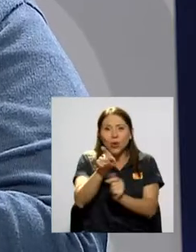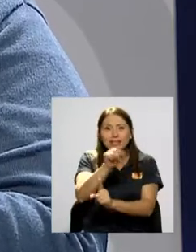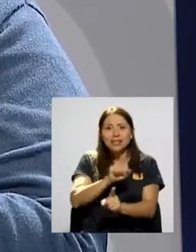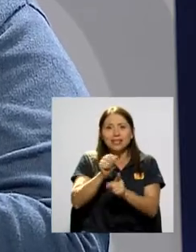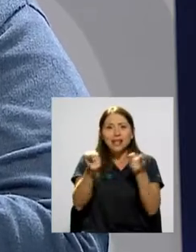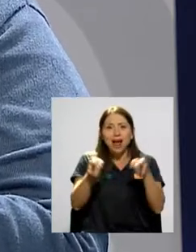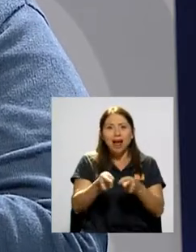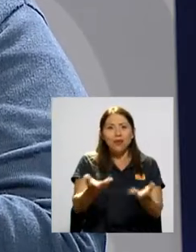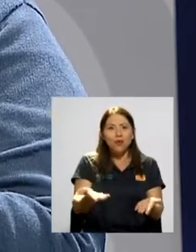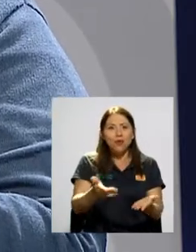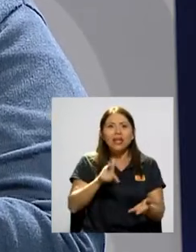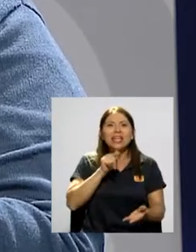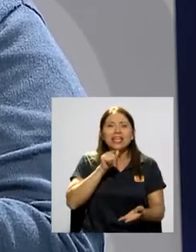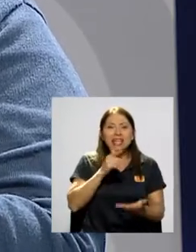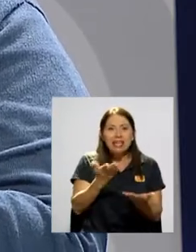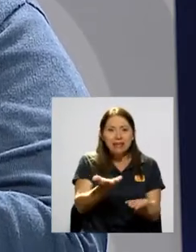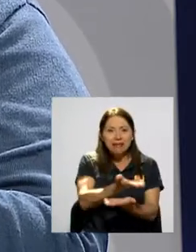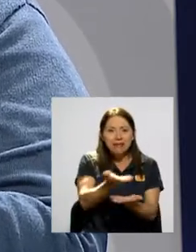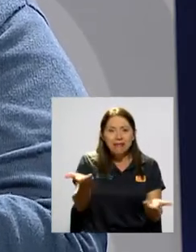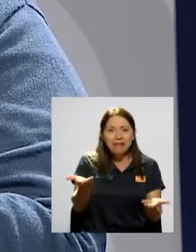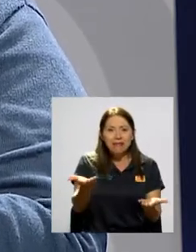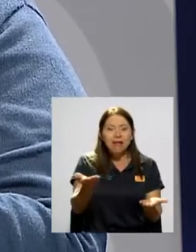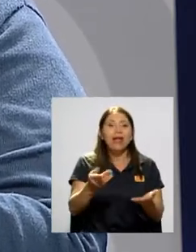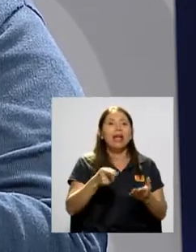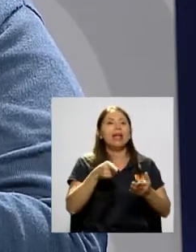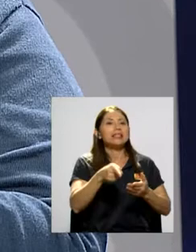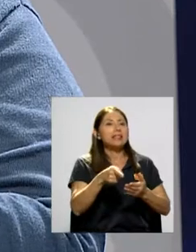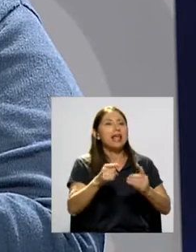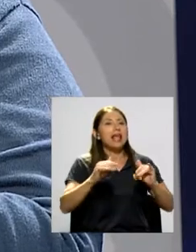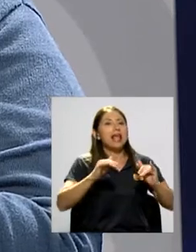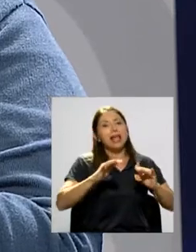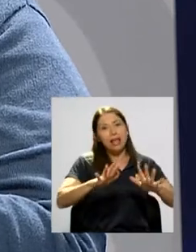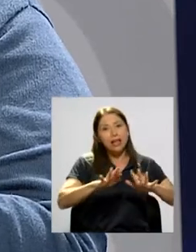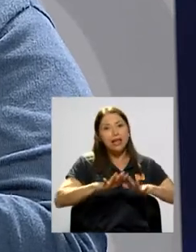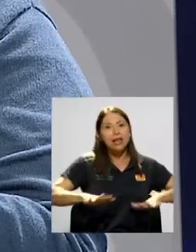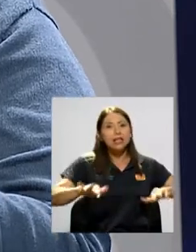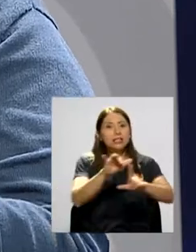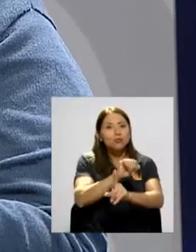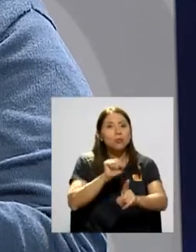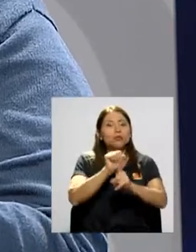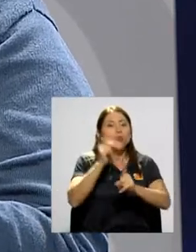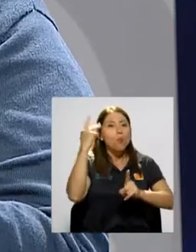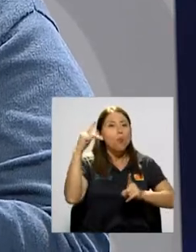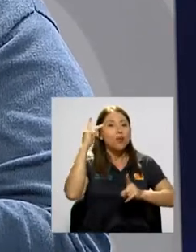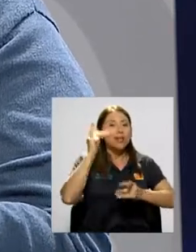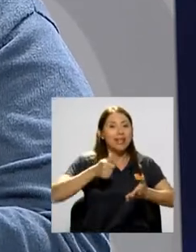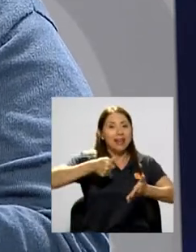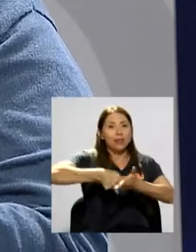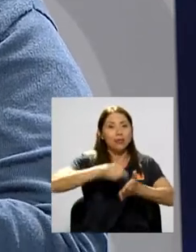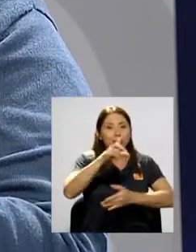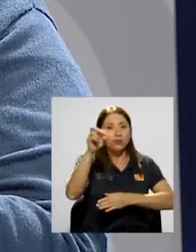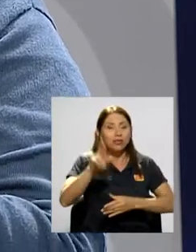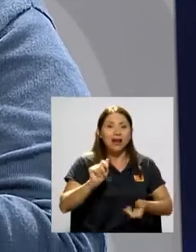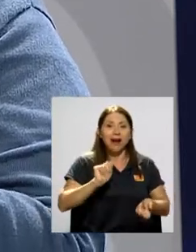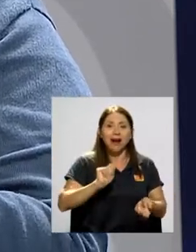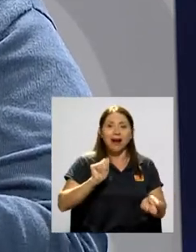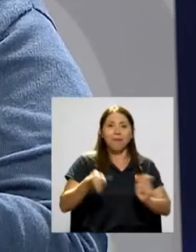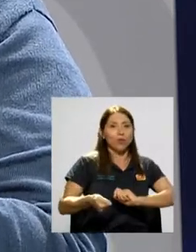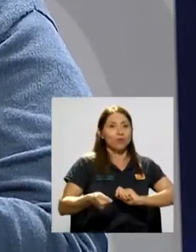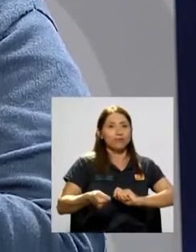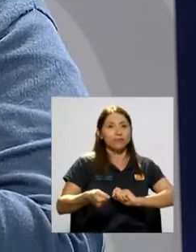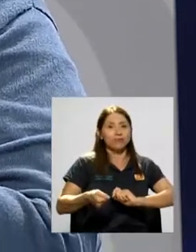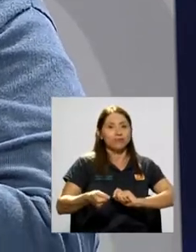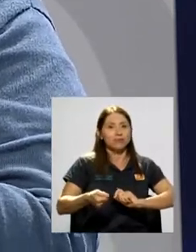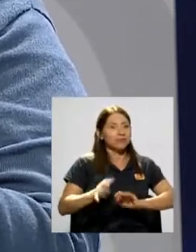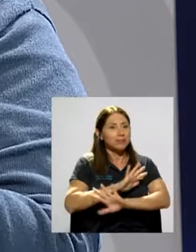alguna manera, el juego político electoral en Costa Rica cambió, se transformó, fue de para siempre,